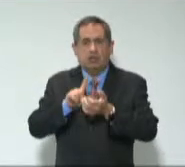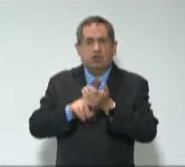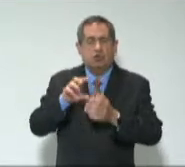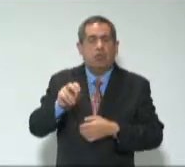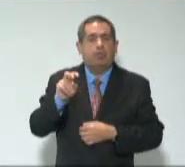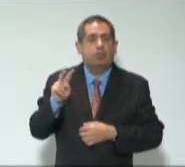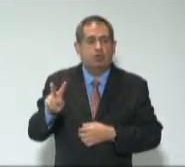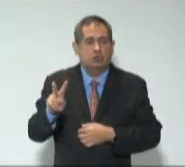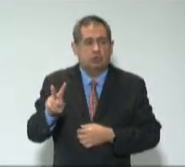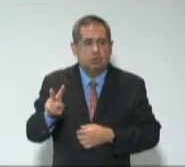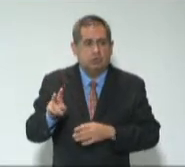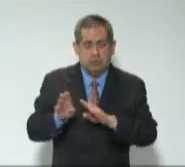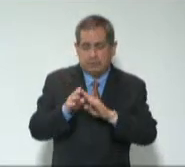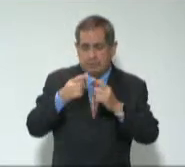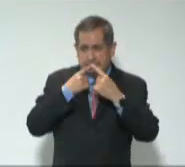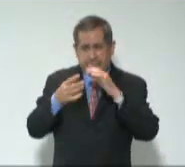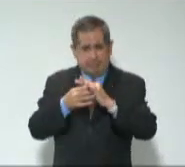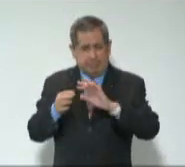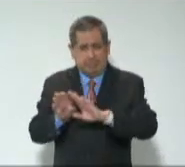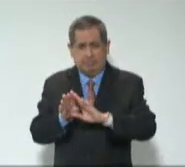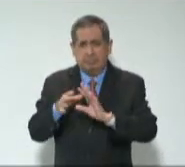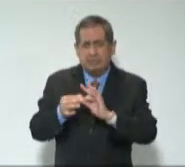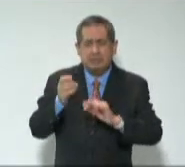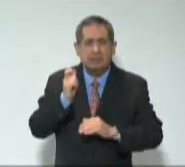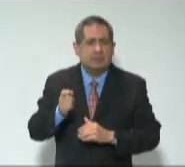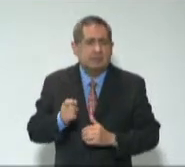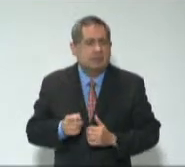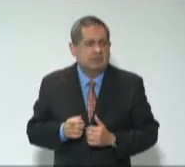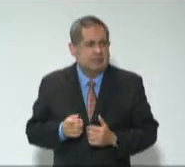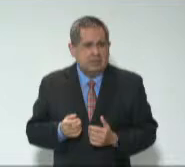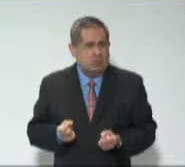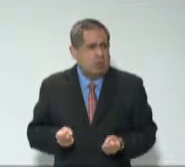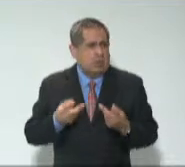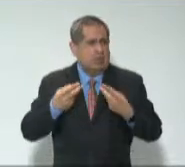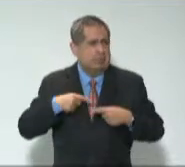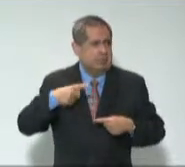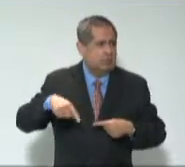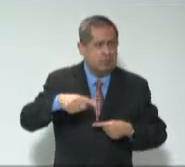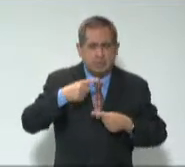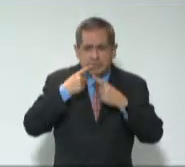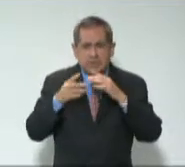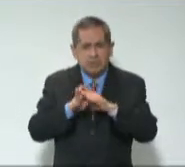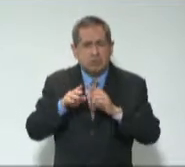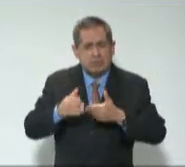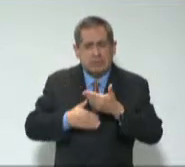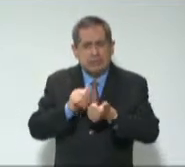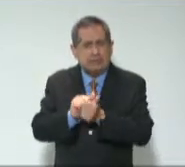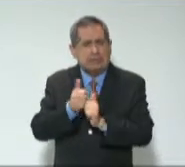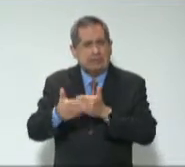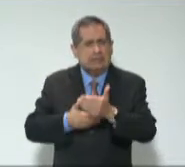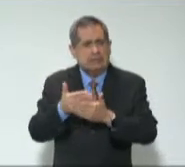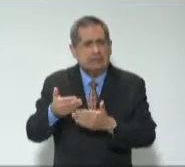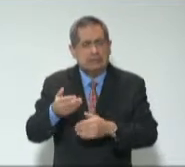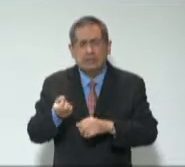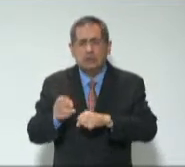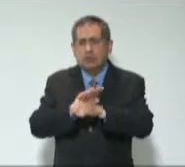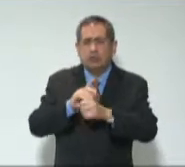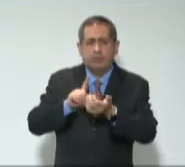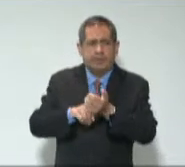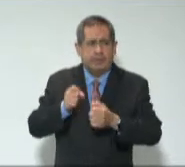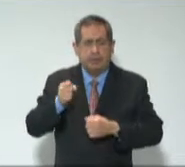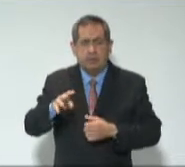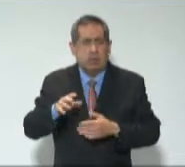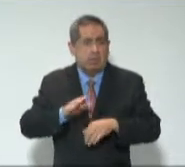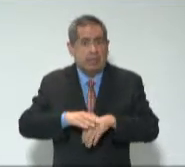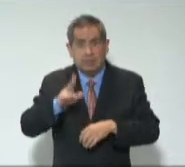cuál iba a ser su tasa de ataque cuánto Qué porcentaje de la población iba a desarrollar un cuadro de covid-19 más